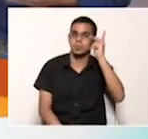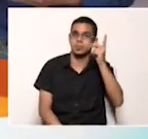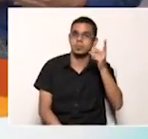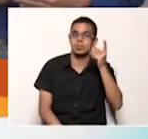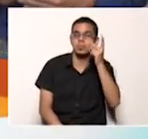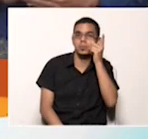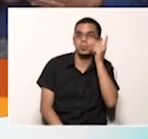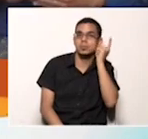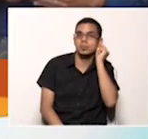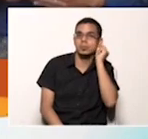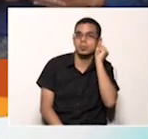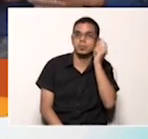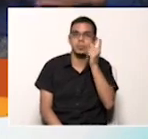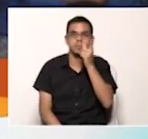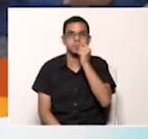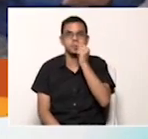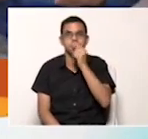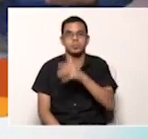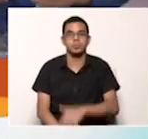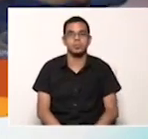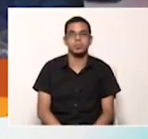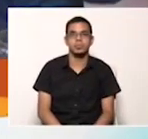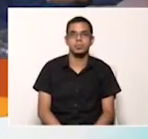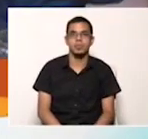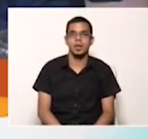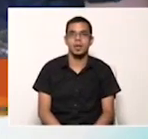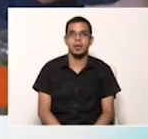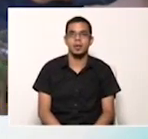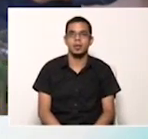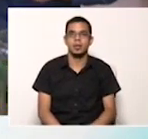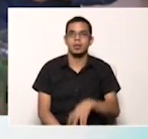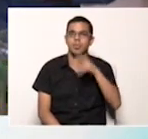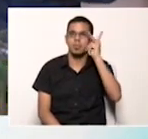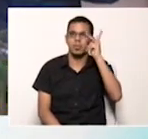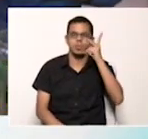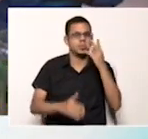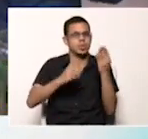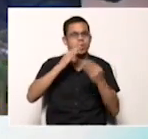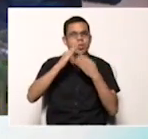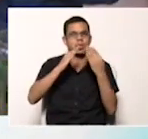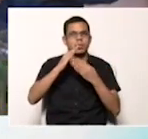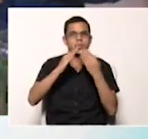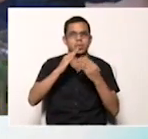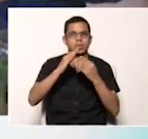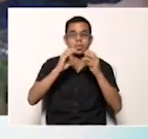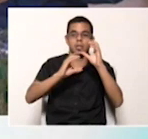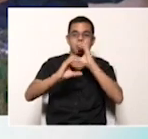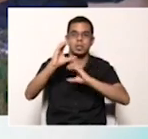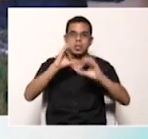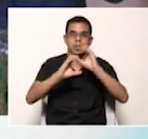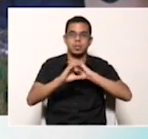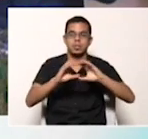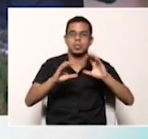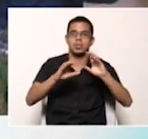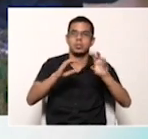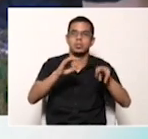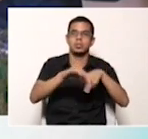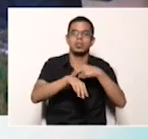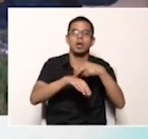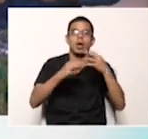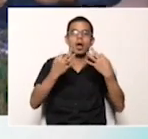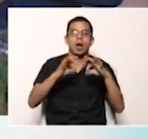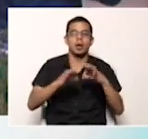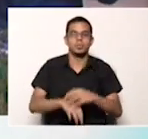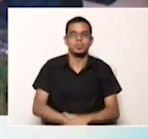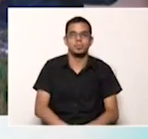Indabel Palacio y Gerson Rubín, docentes de educación media general en las áreas de ciencias naturales. Para el día de